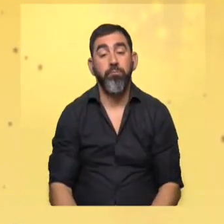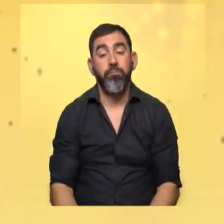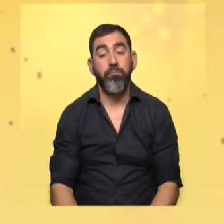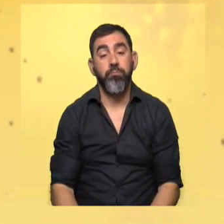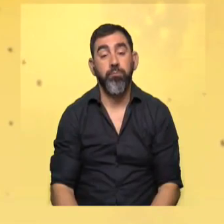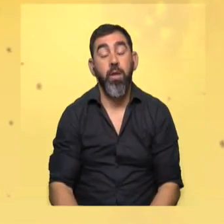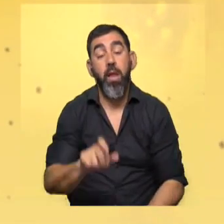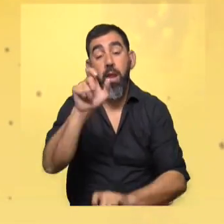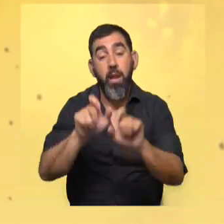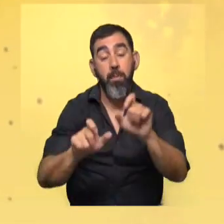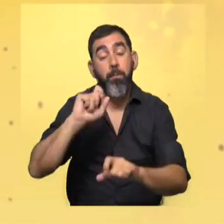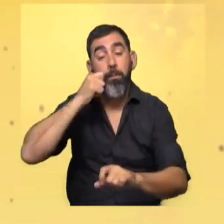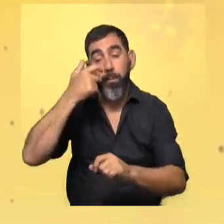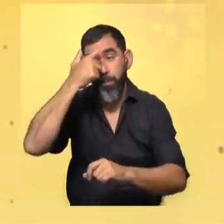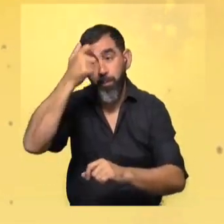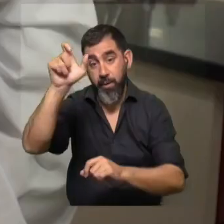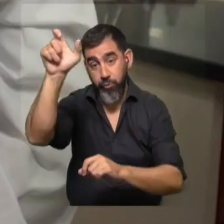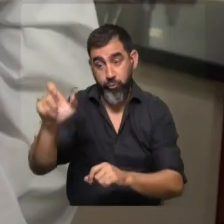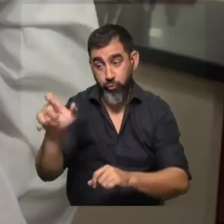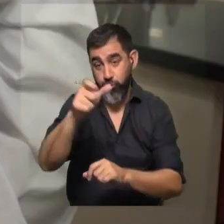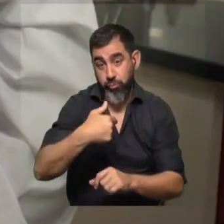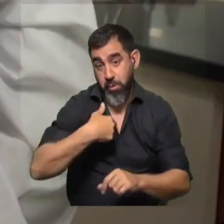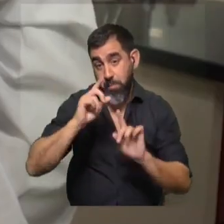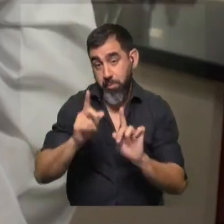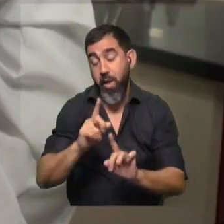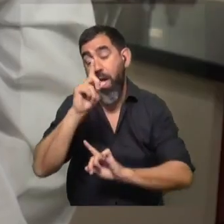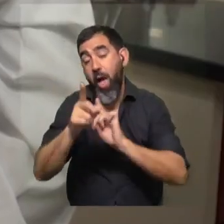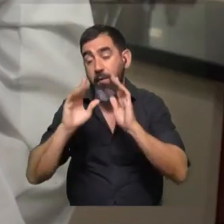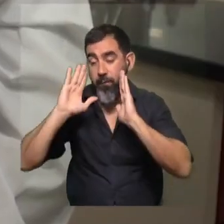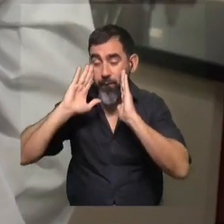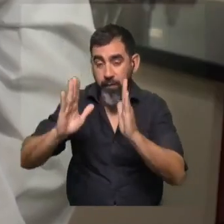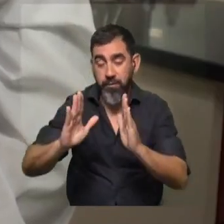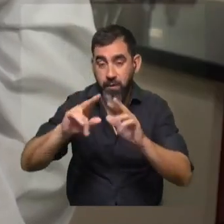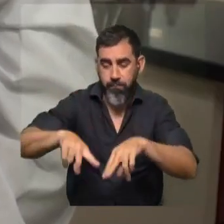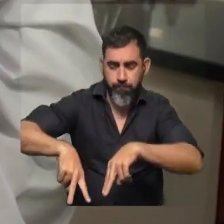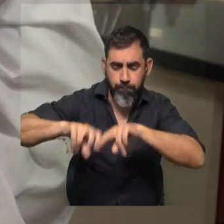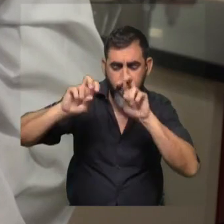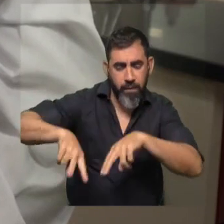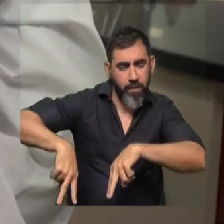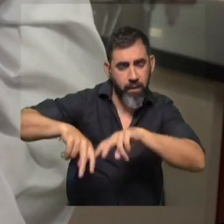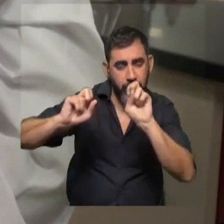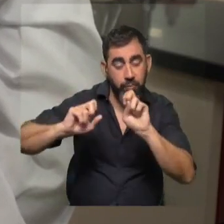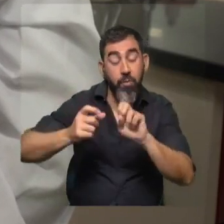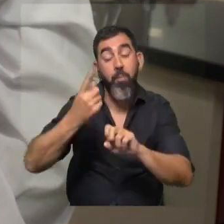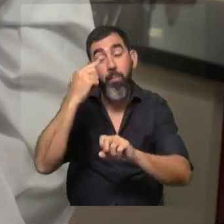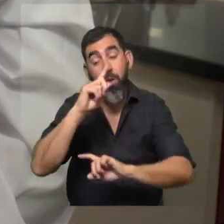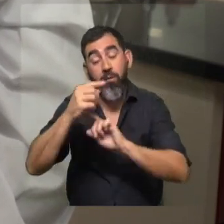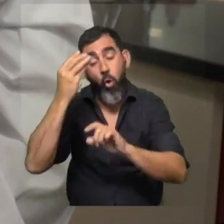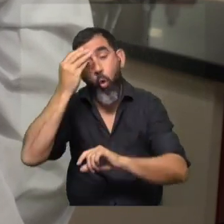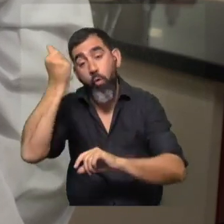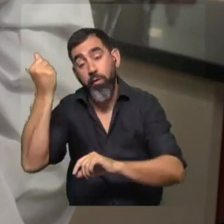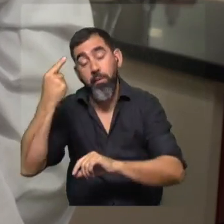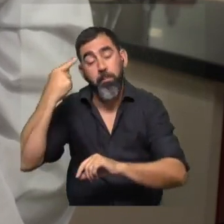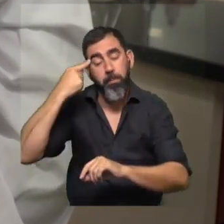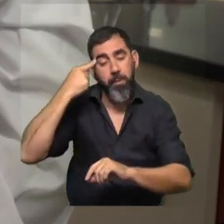Creo que a las personas que nos gusta la ciencia, a veces nos enfocamos mucho en la investigación y nos olvidamos de